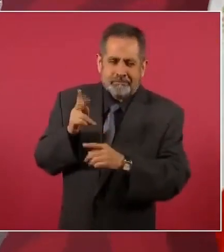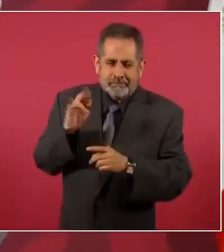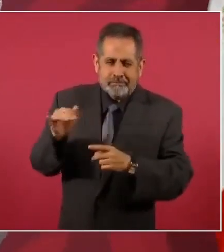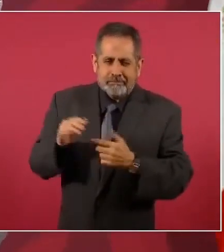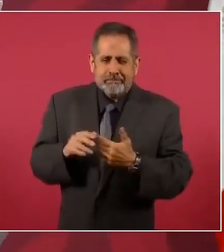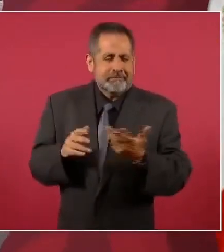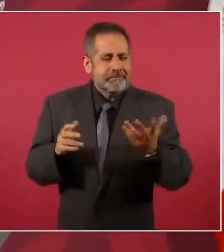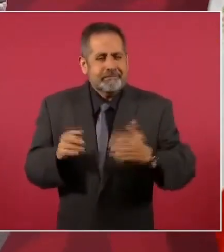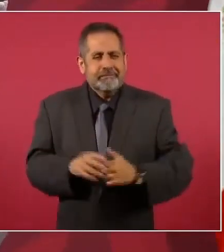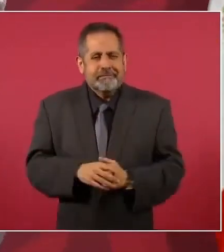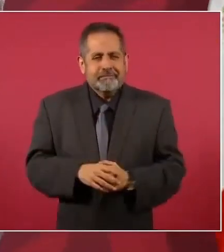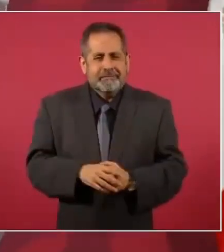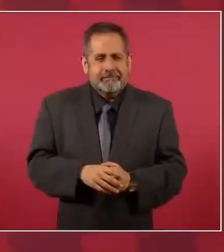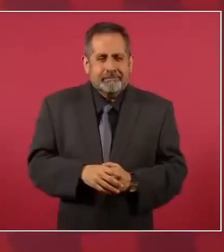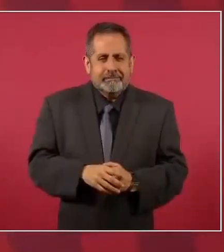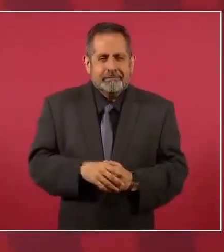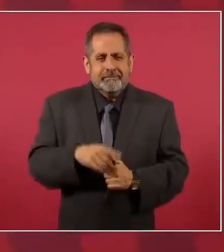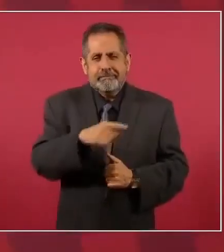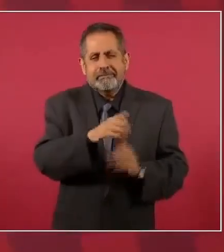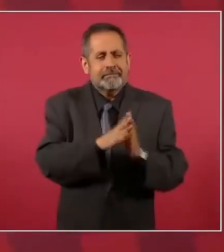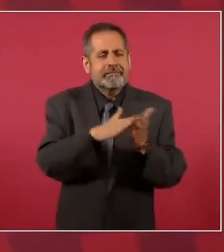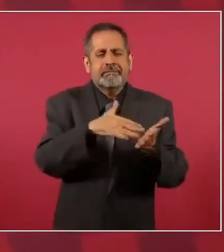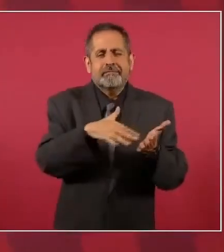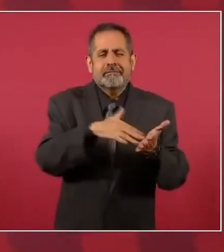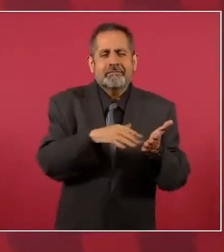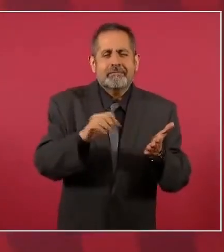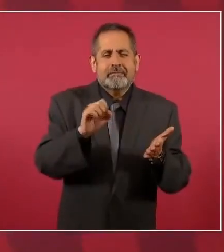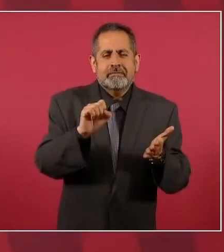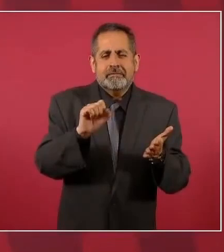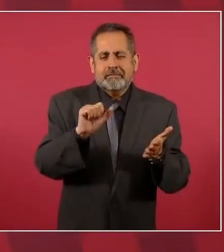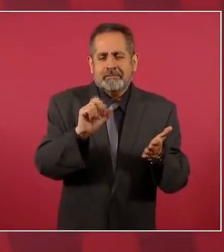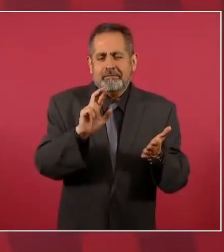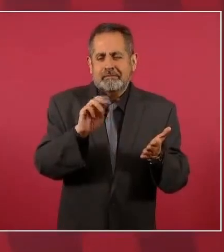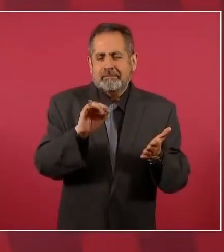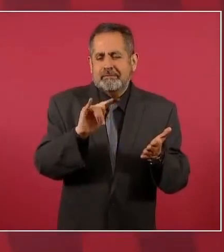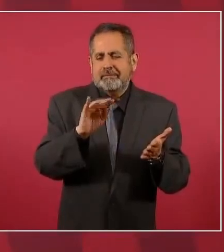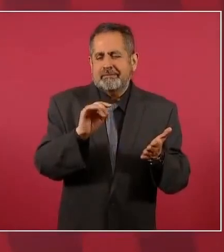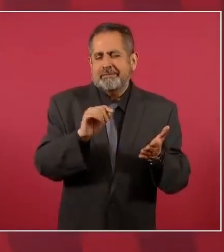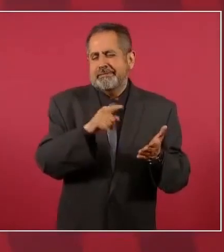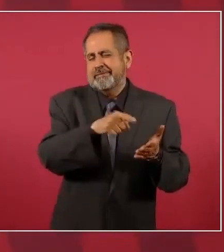De los que leen a Sergio Sarmiento, ¿no?